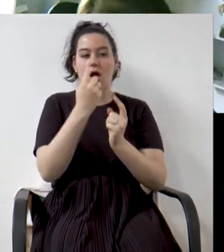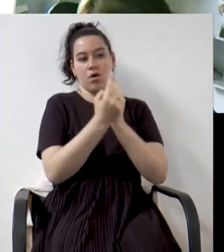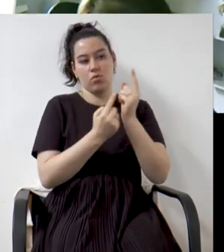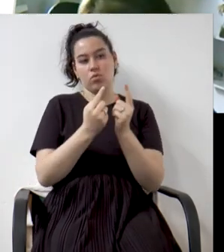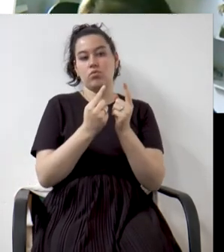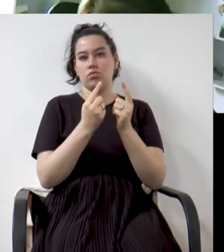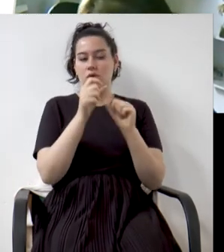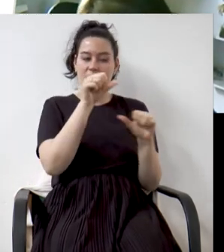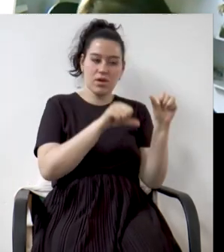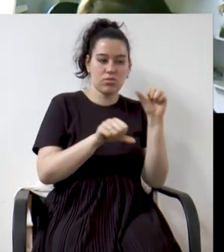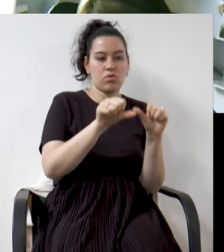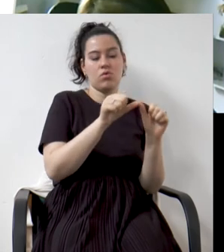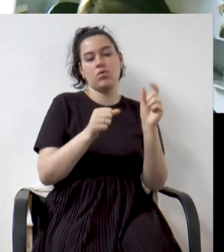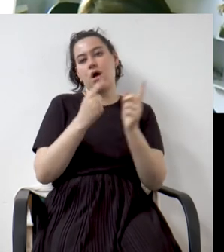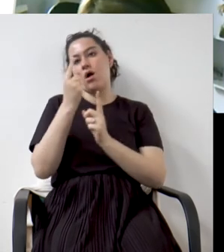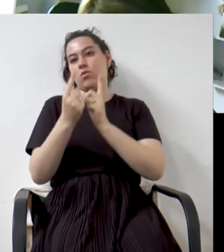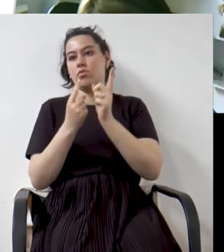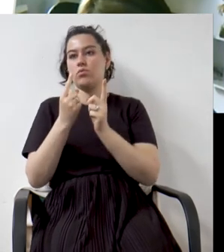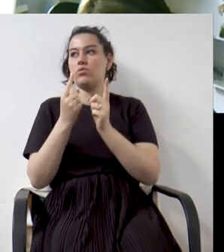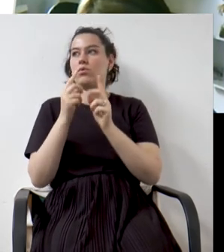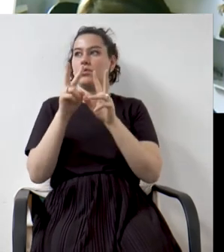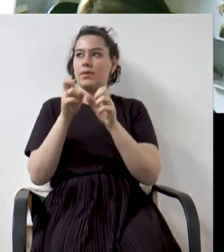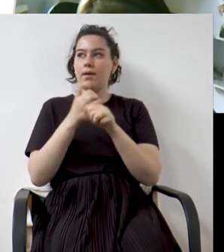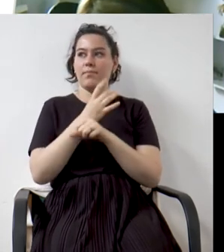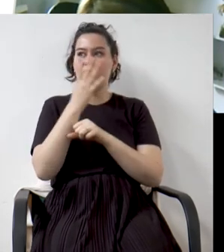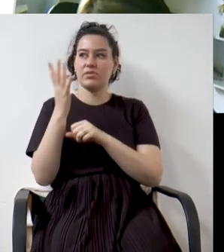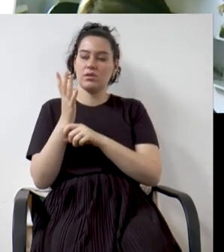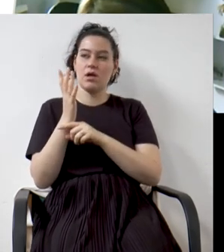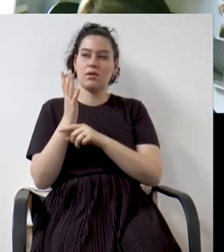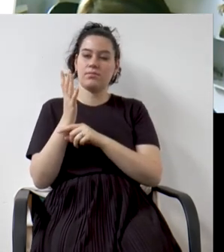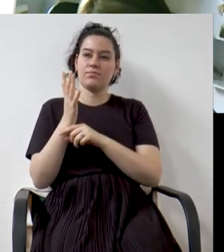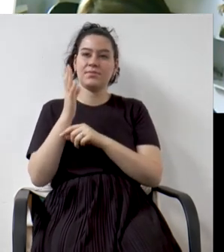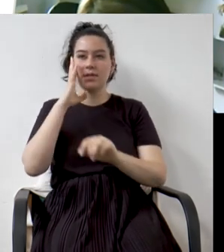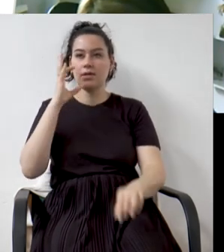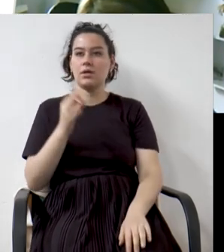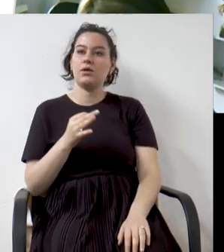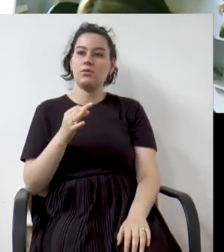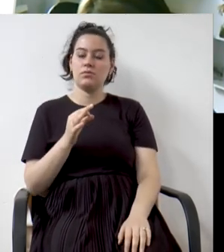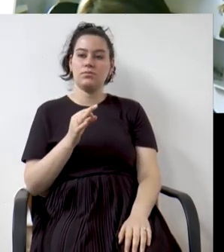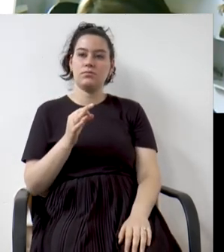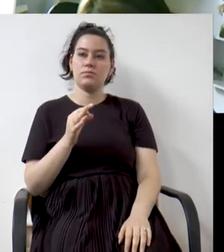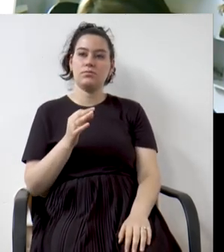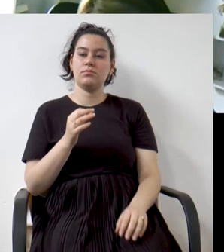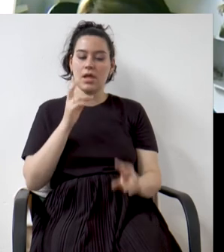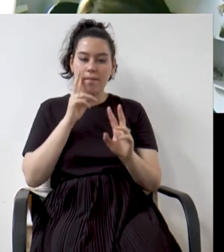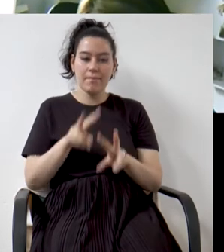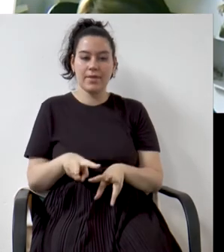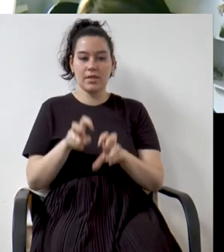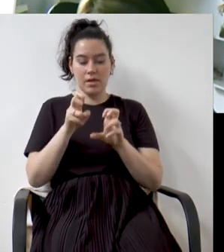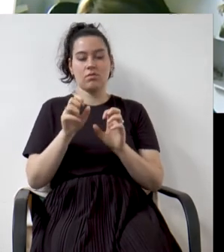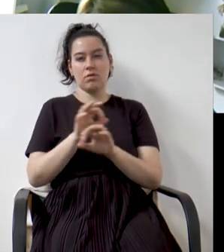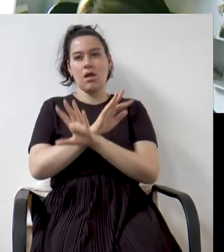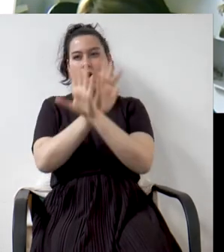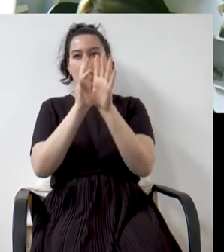de laboratorio, otros más del campo profesional. Creo que lo de la parte de investigación está bastante